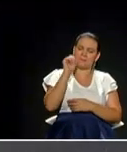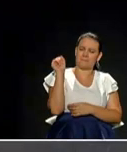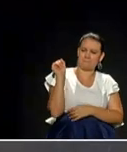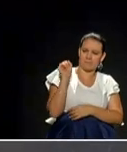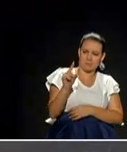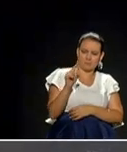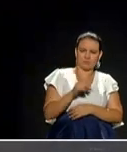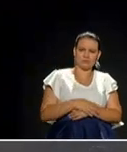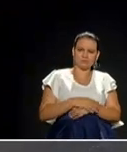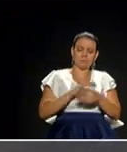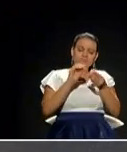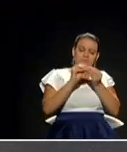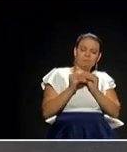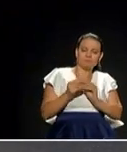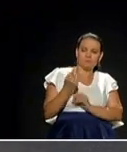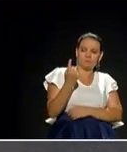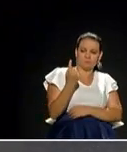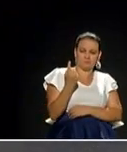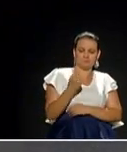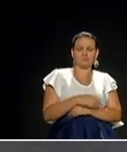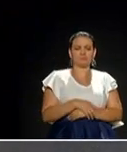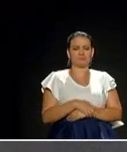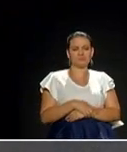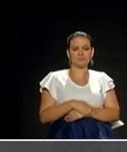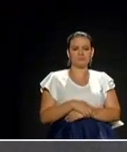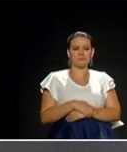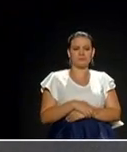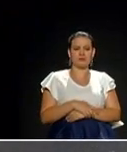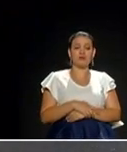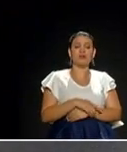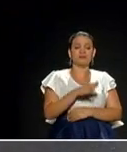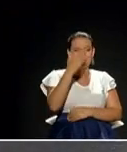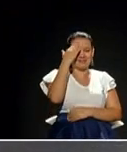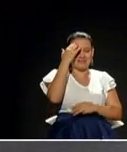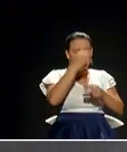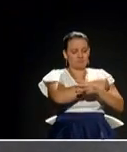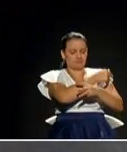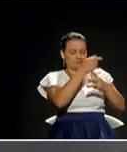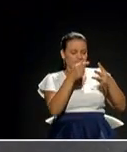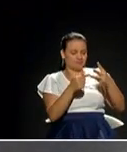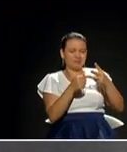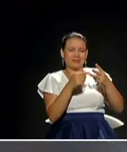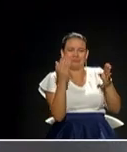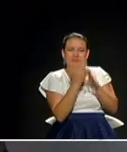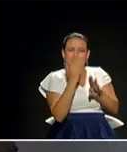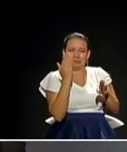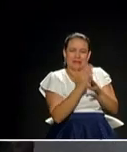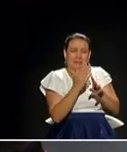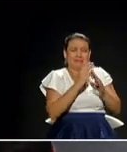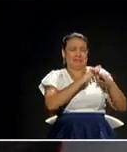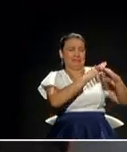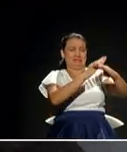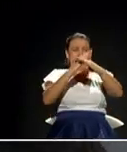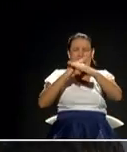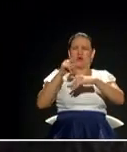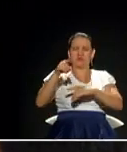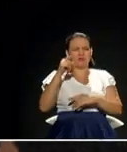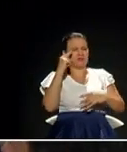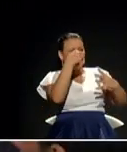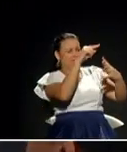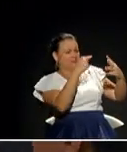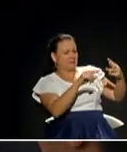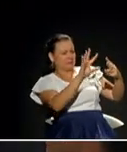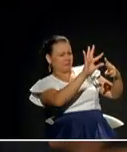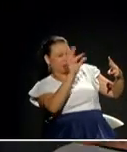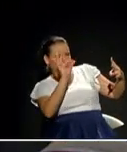corresponde al número 1 es candidato de estas tres problemáticas de seguridad cuál es la que usted va a atacar con mayor contundencia en